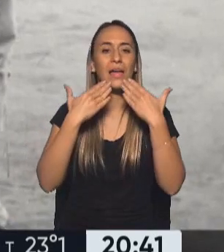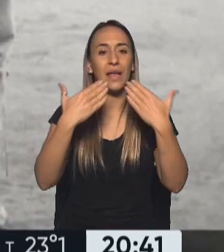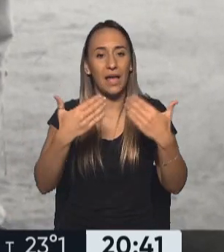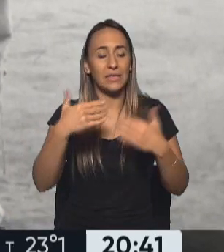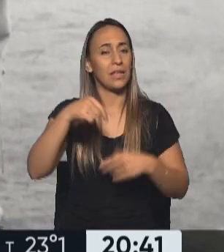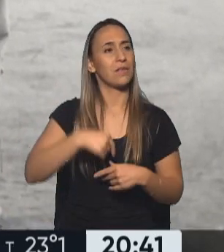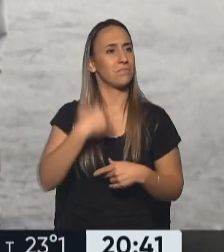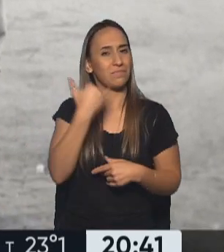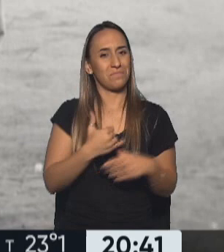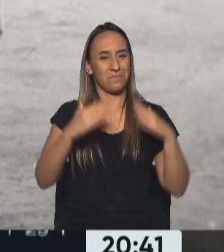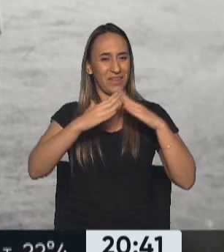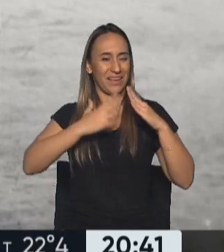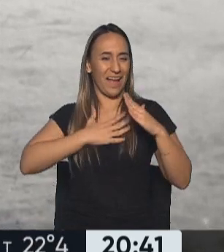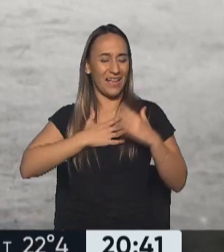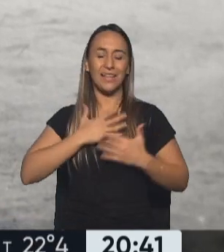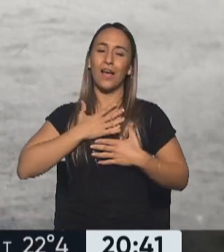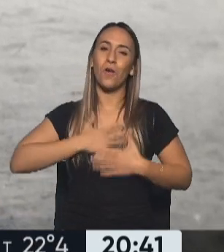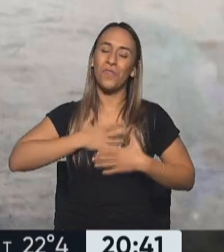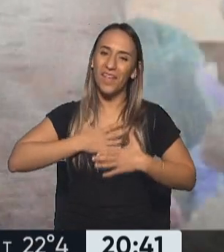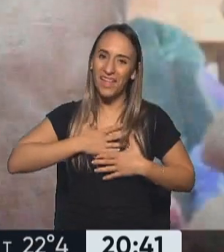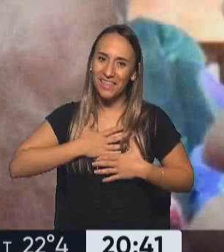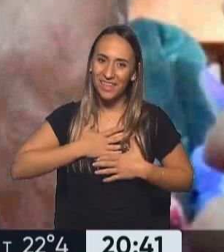mi casita, estoy contenta.